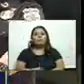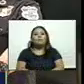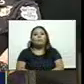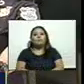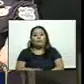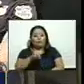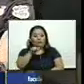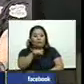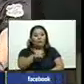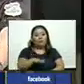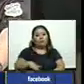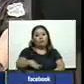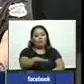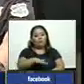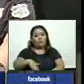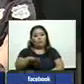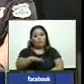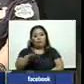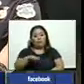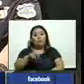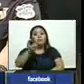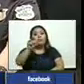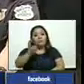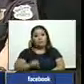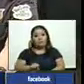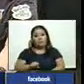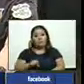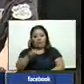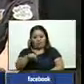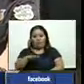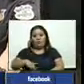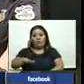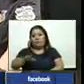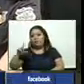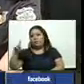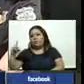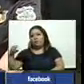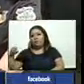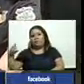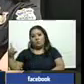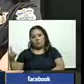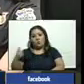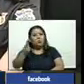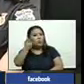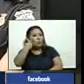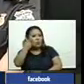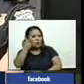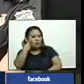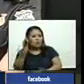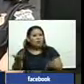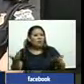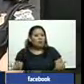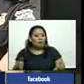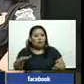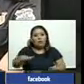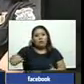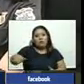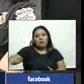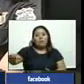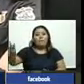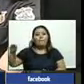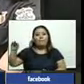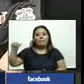zona sur de acá de Santa Tecla, principalmente lo que es los cantones El